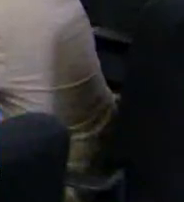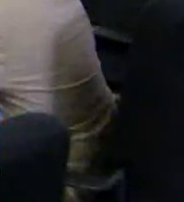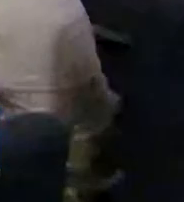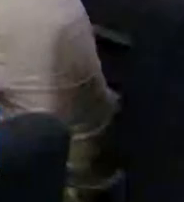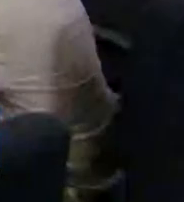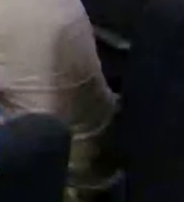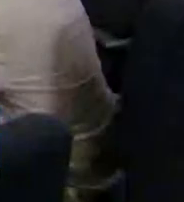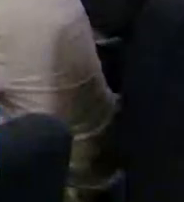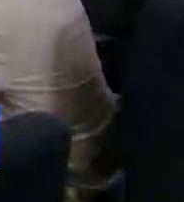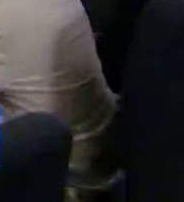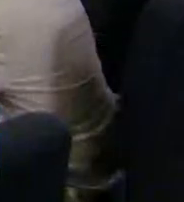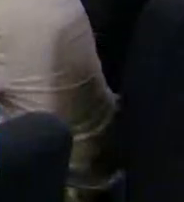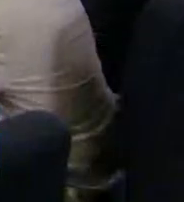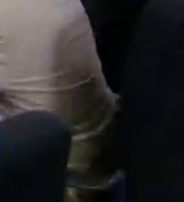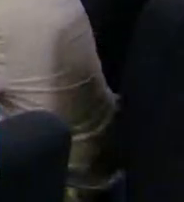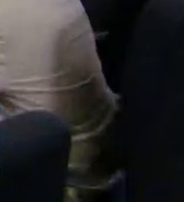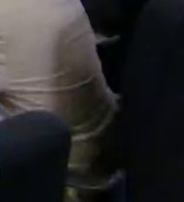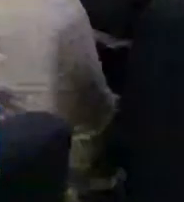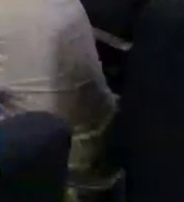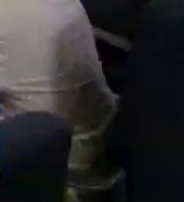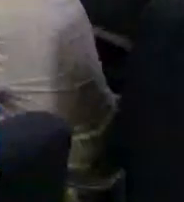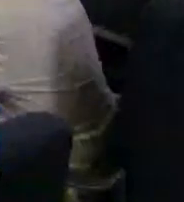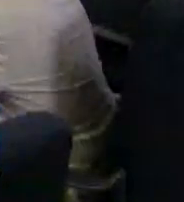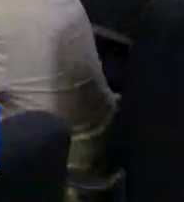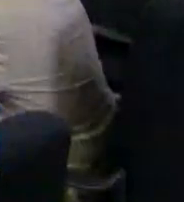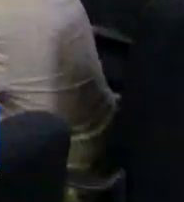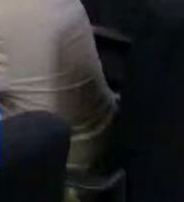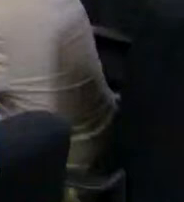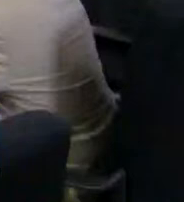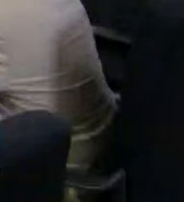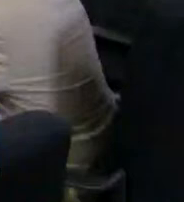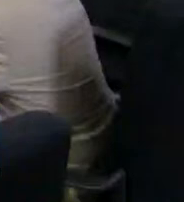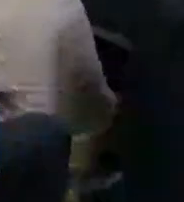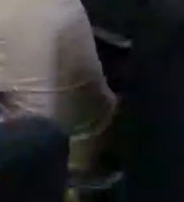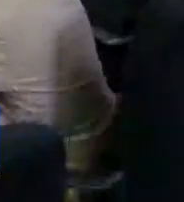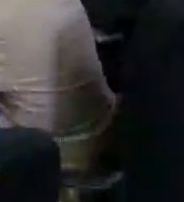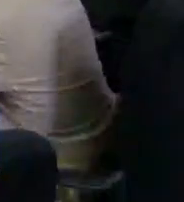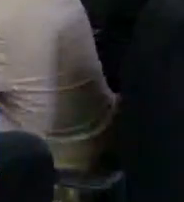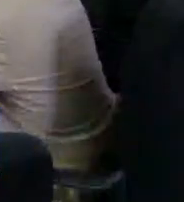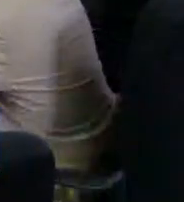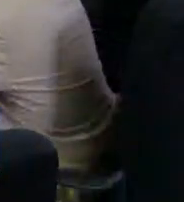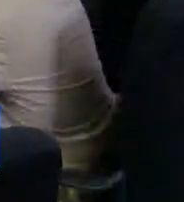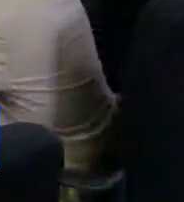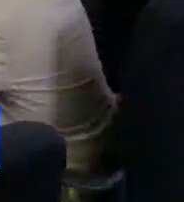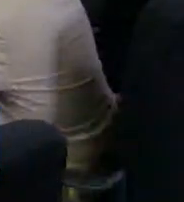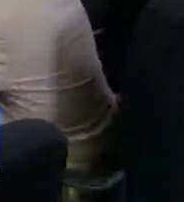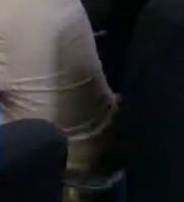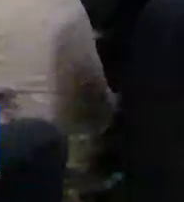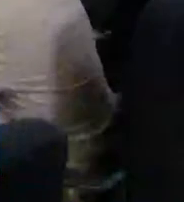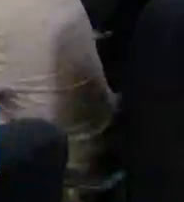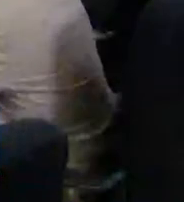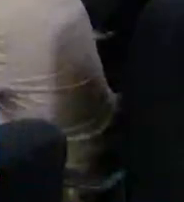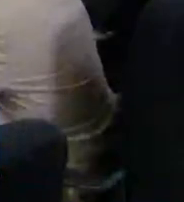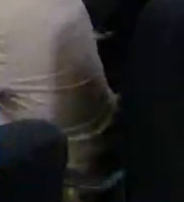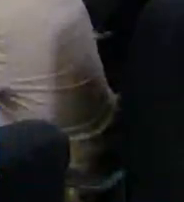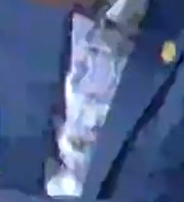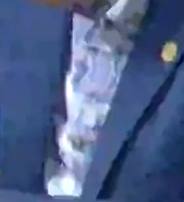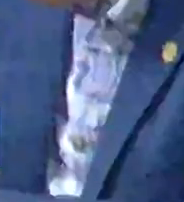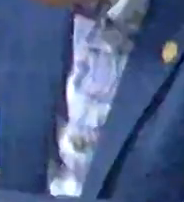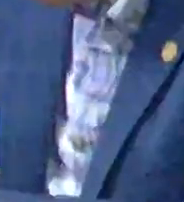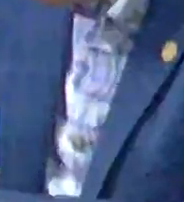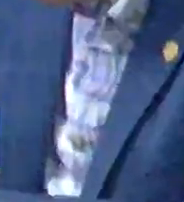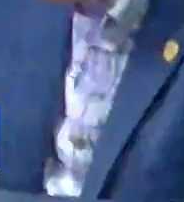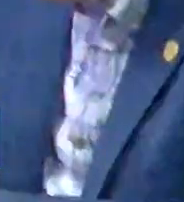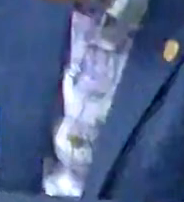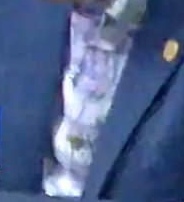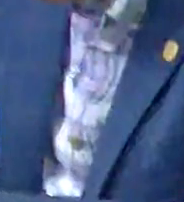sido bastante cuestionada por diversos sectores en estos últimos años, al igual que la ley tan importante